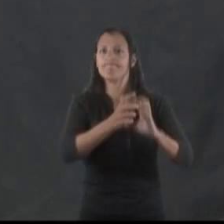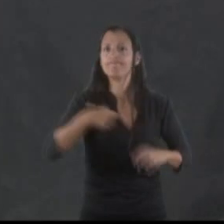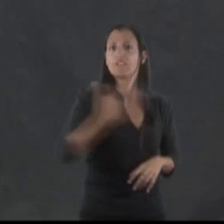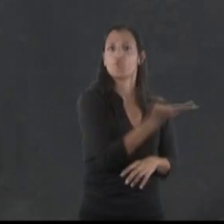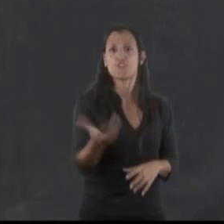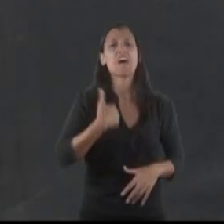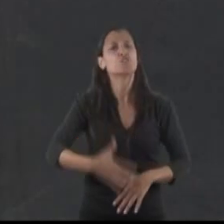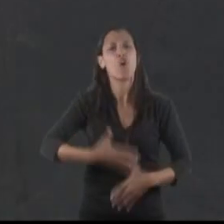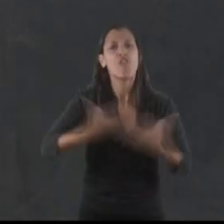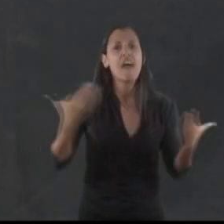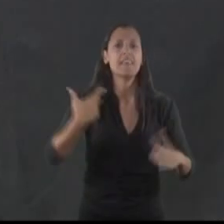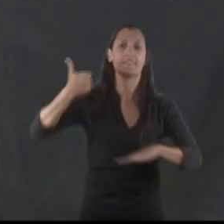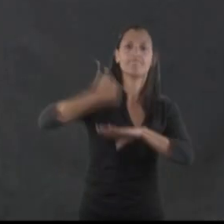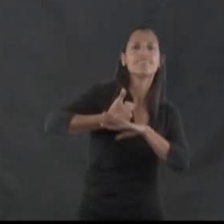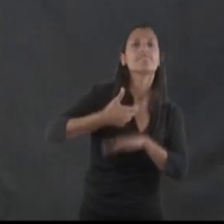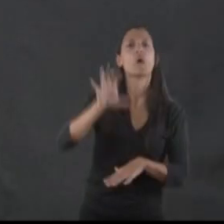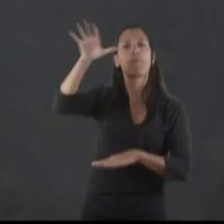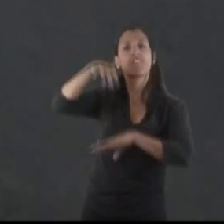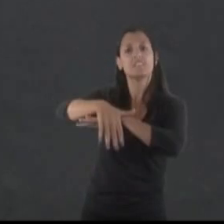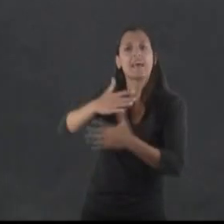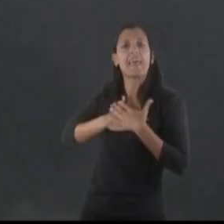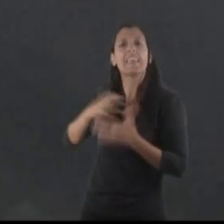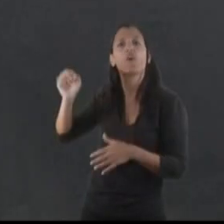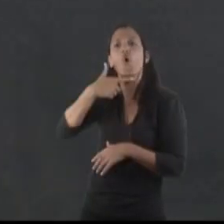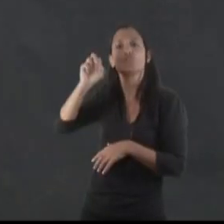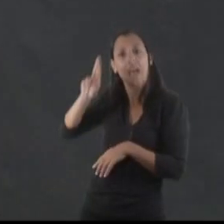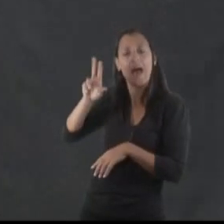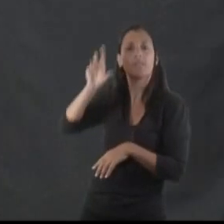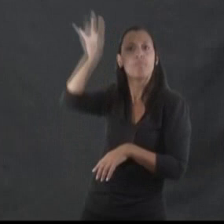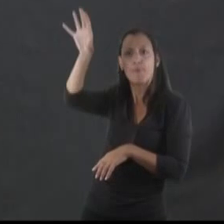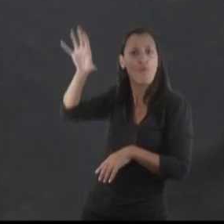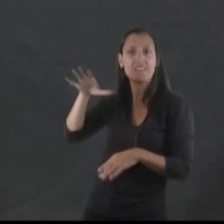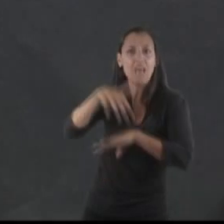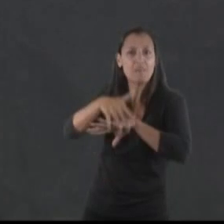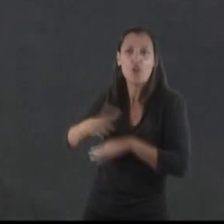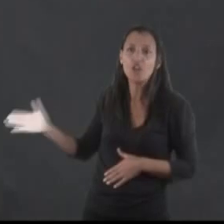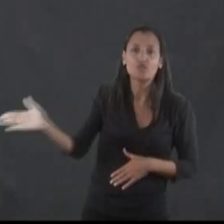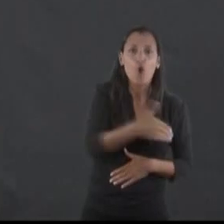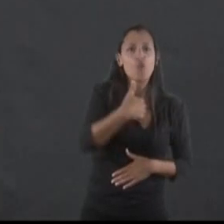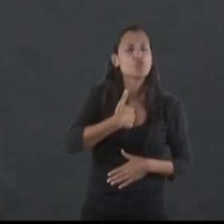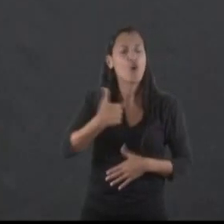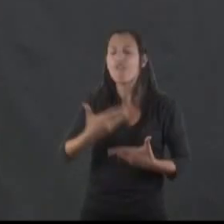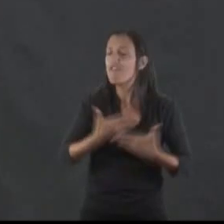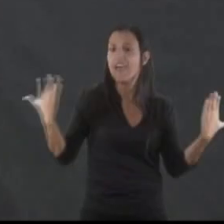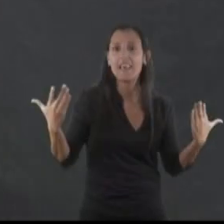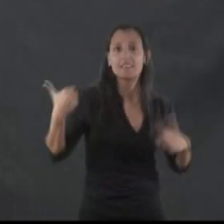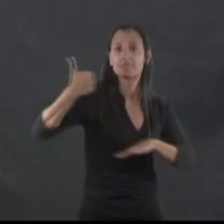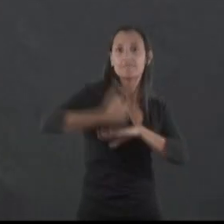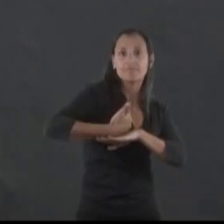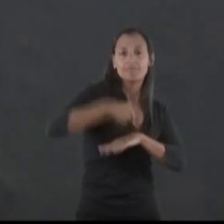Estoy muy feliz de estar acá en tu provincia, querido Oscar, en la provincia de todos y todas ustedes. Estoy muy feliz de estar